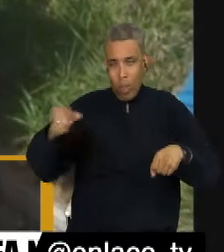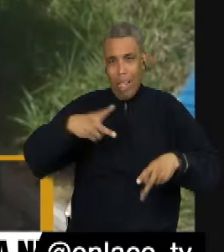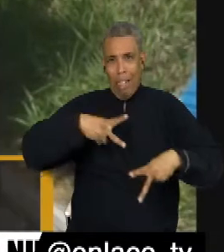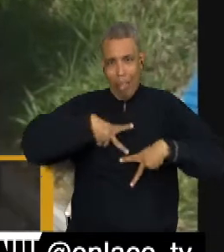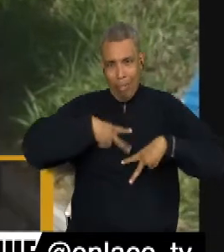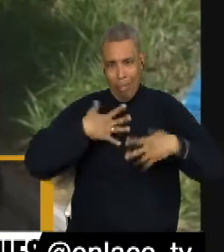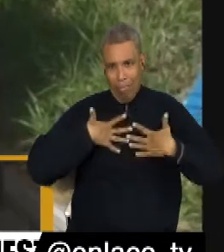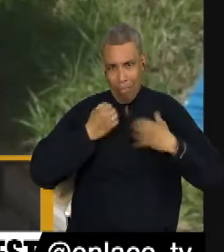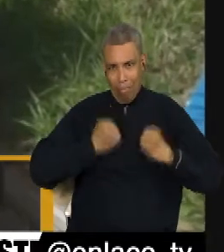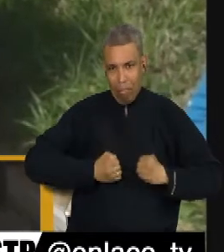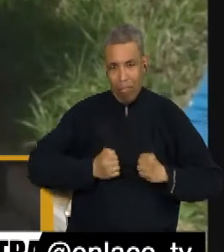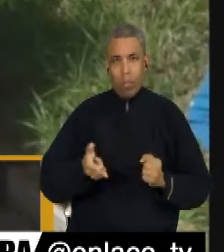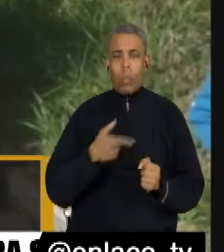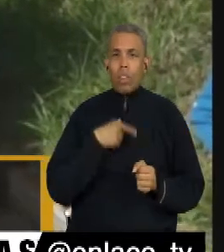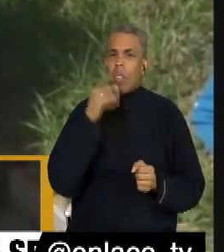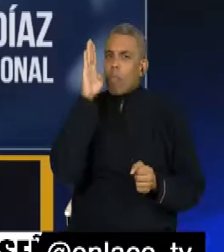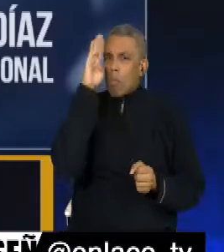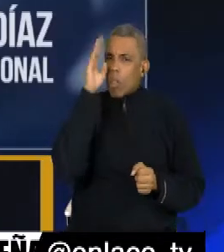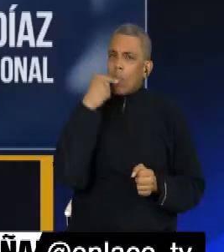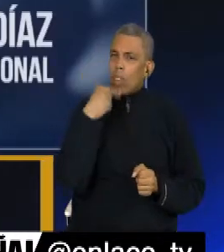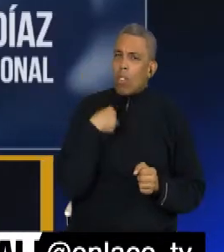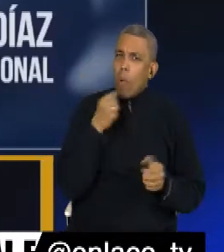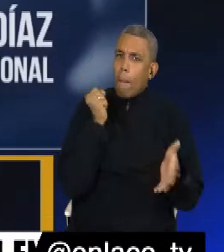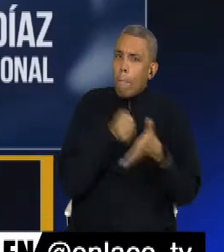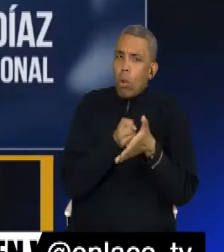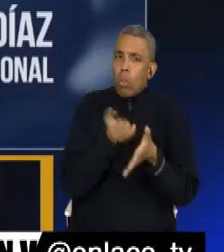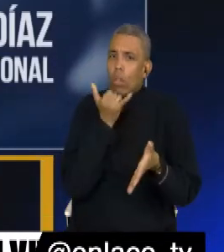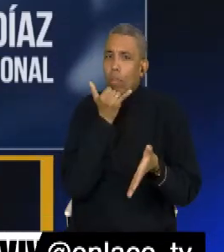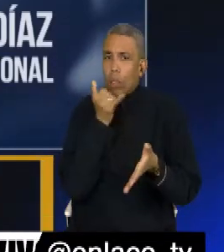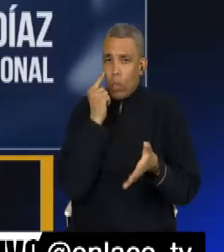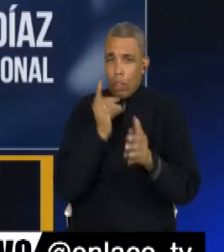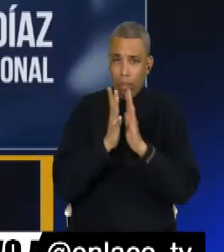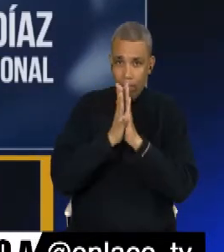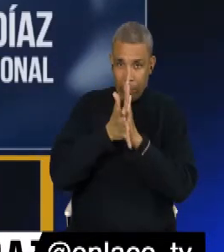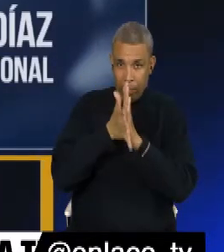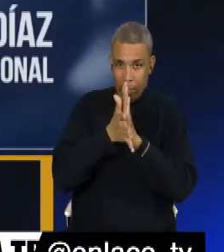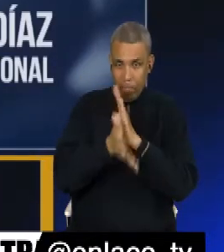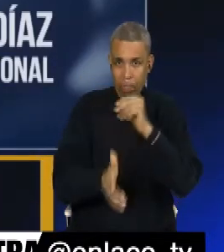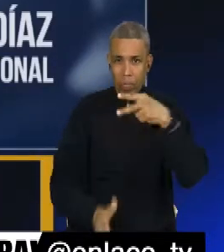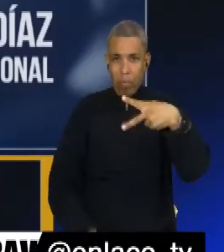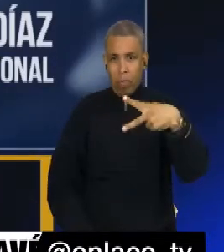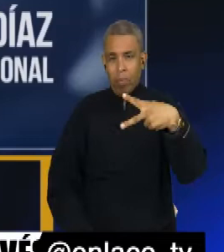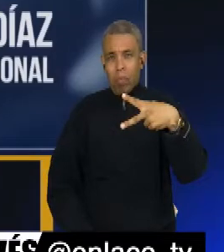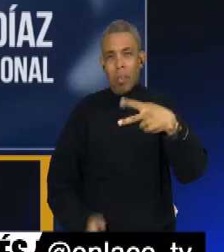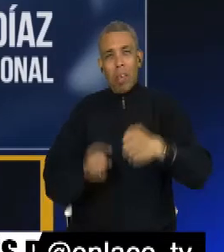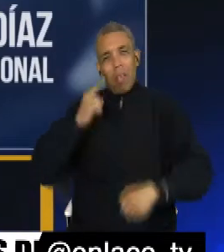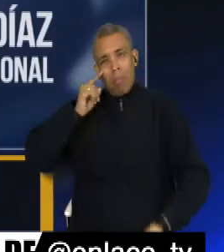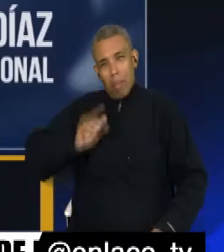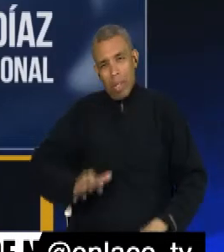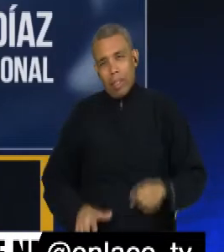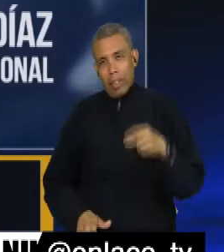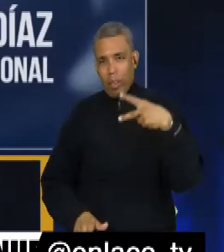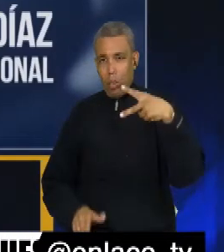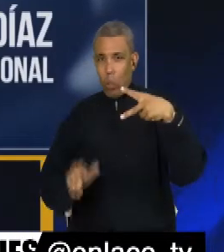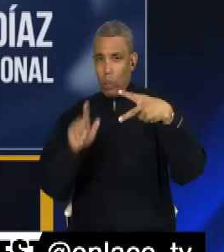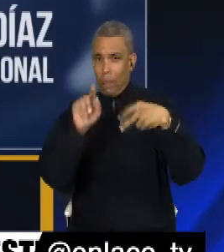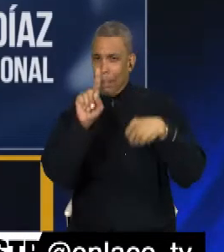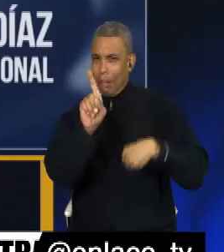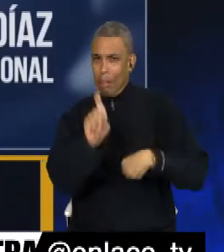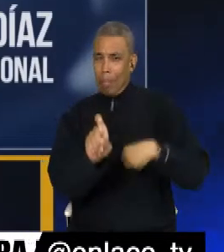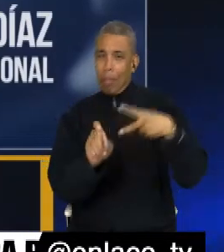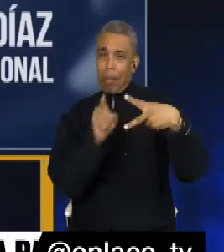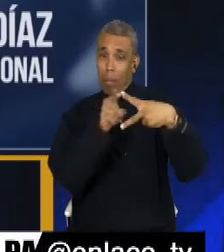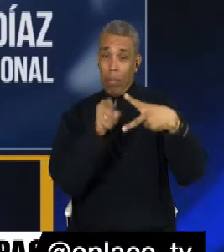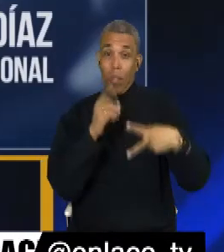2 hipótesis sobre el accidente. Se manejan 2 hipótesis, que es un microsueño por parte del conductor del